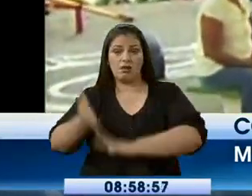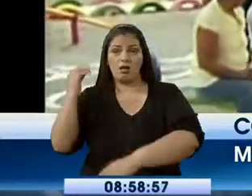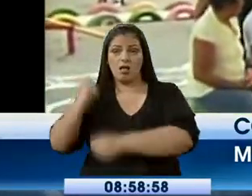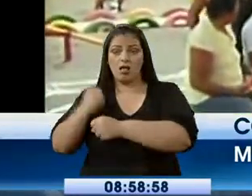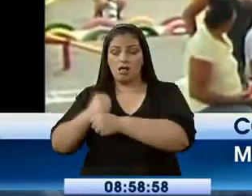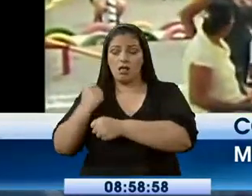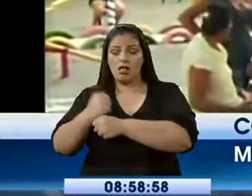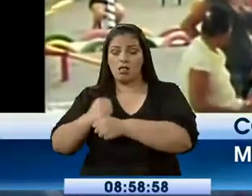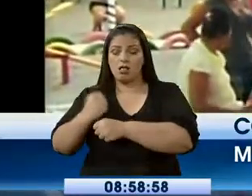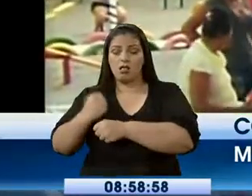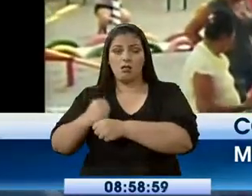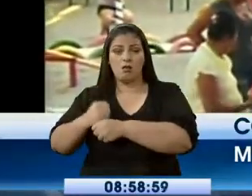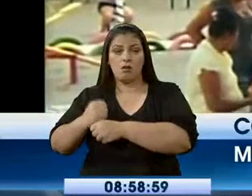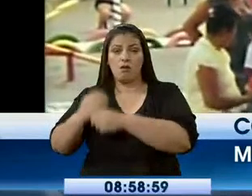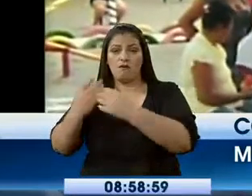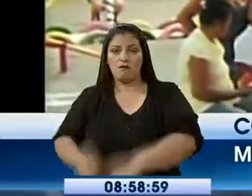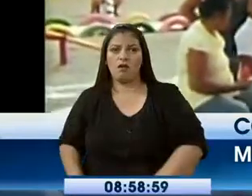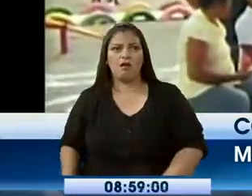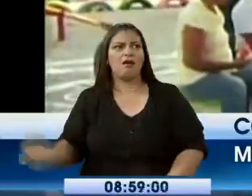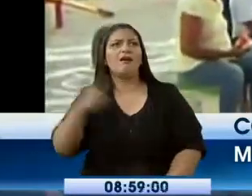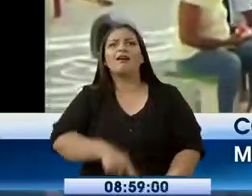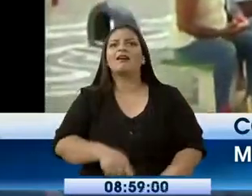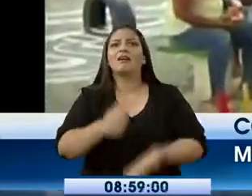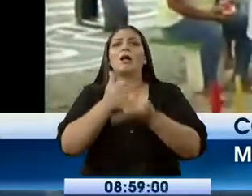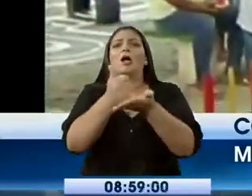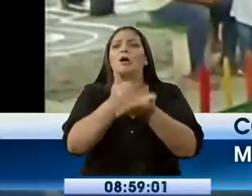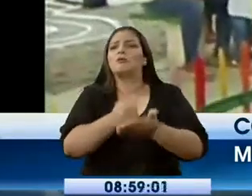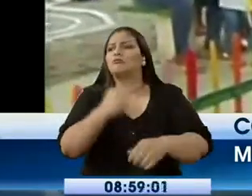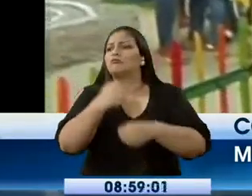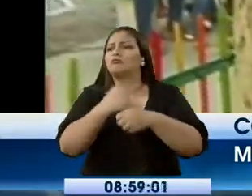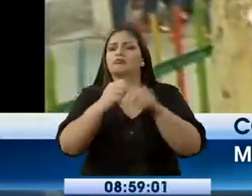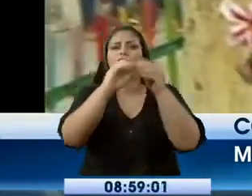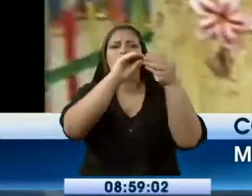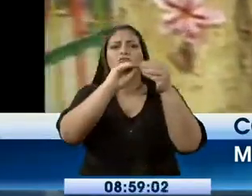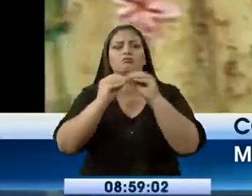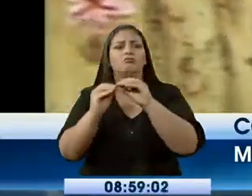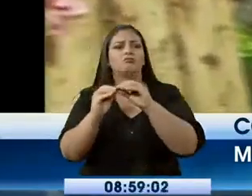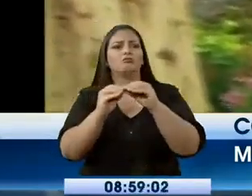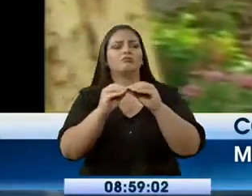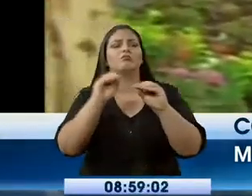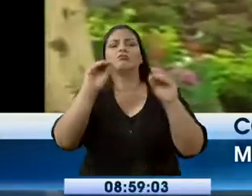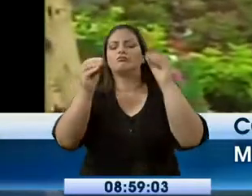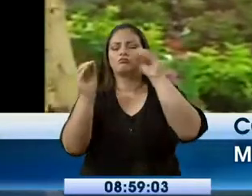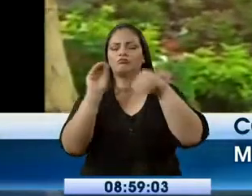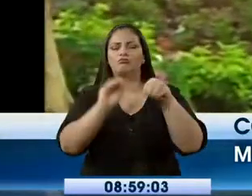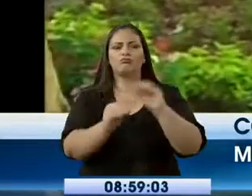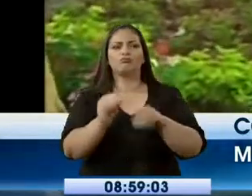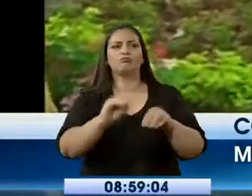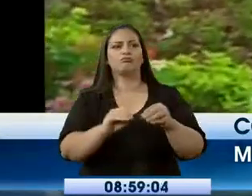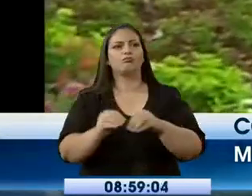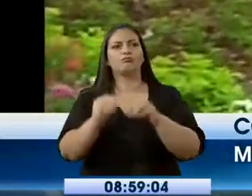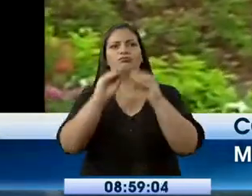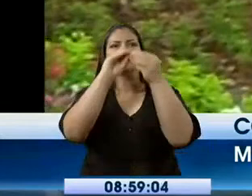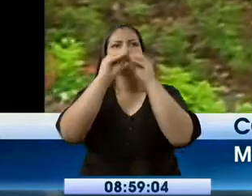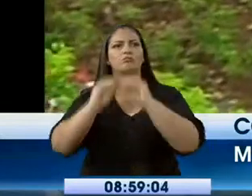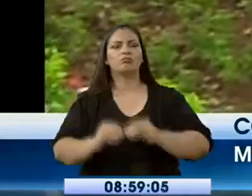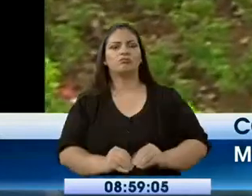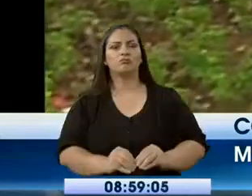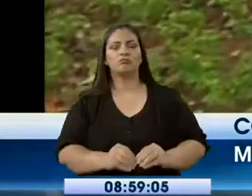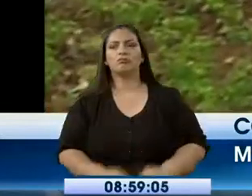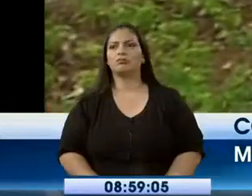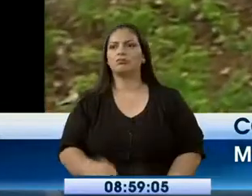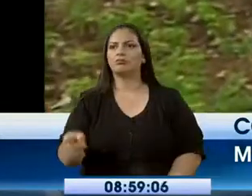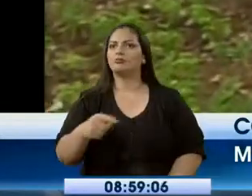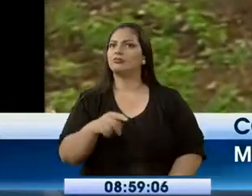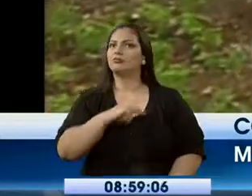también y pintan sus florecitas, y los padres, los hombres, trabajan en las noches con las mujeres. La comunidad se une. ¿Hay premios, concejal? Hay un premio grande